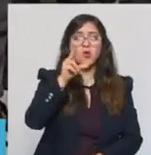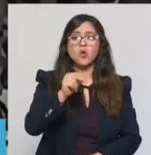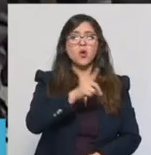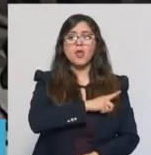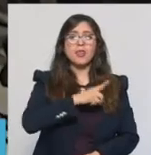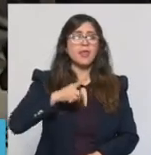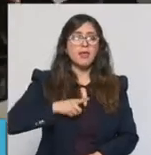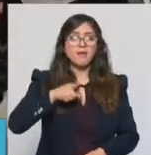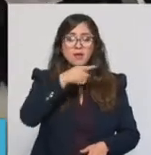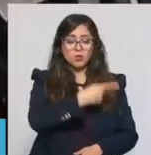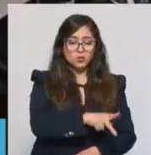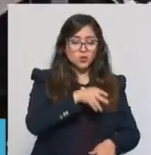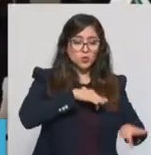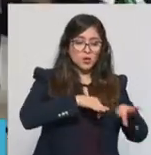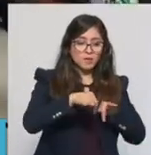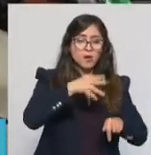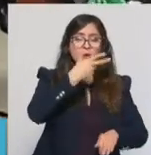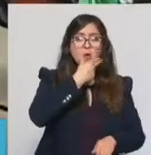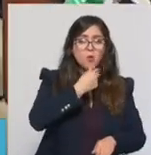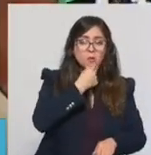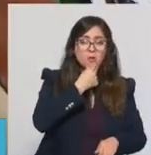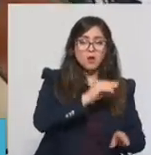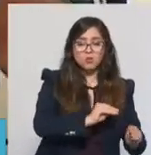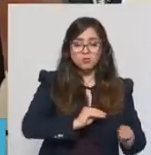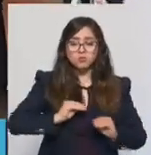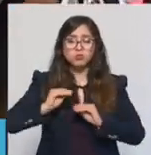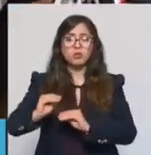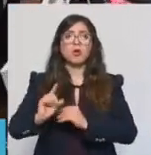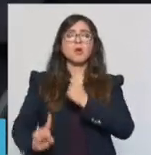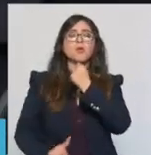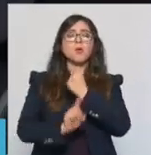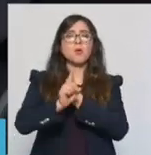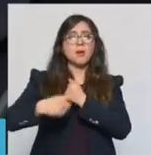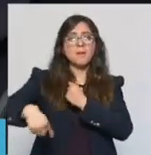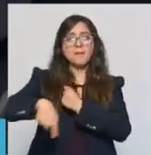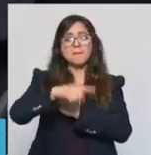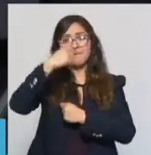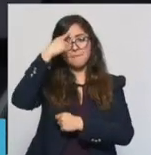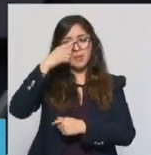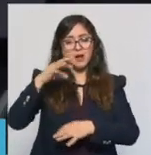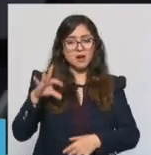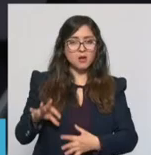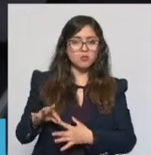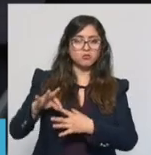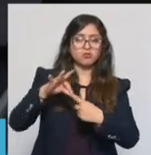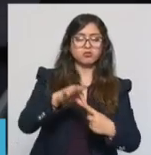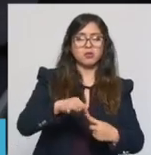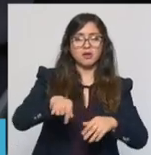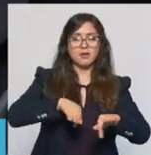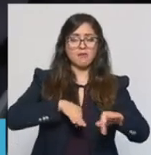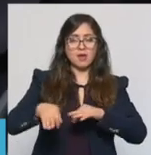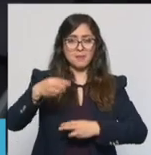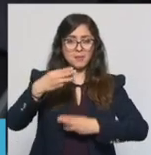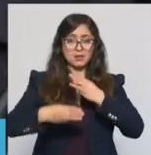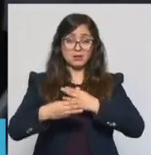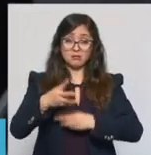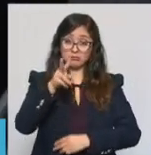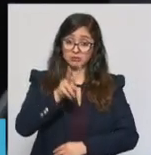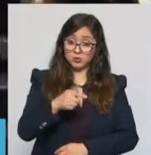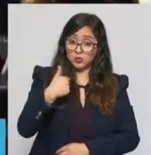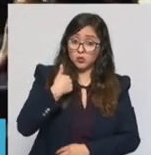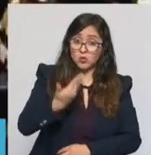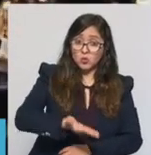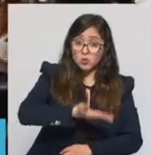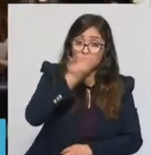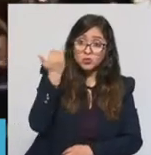trabajo del hombre, salvo excepciones de conflicto de intereses, que en este caso de ninguna manera me consta, no tiene por